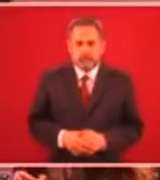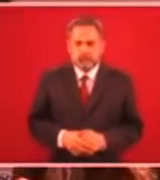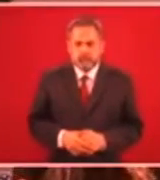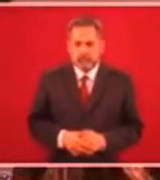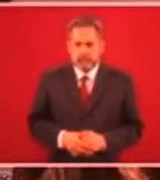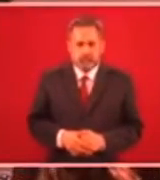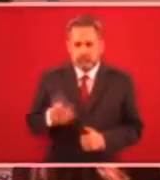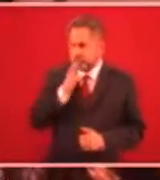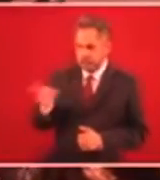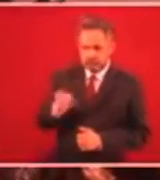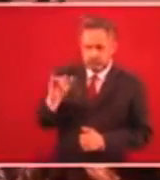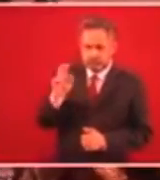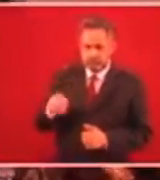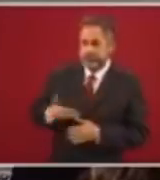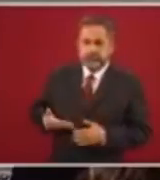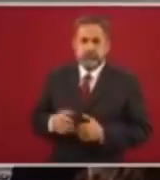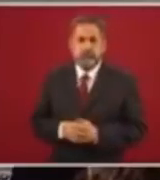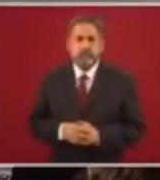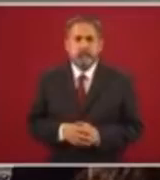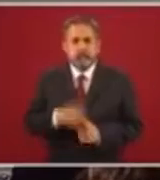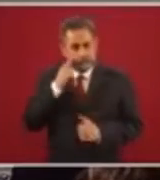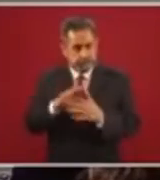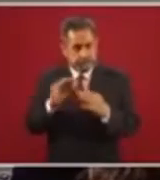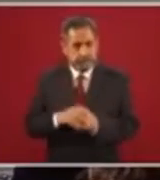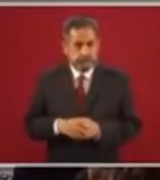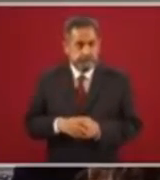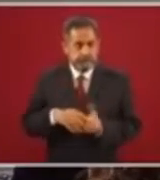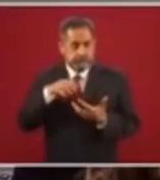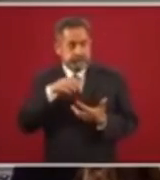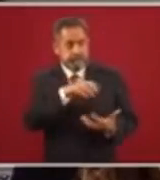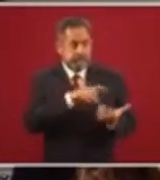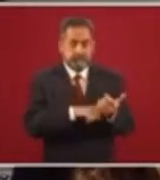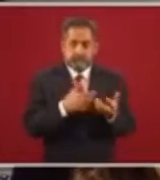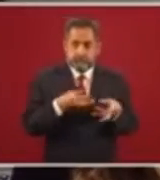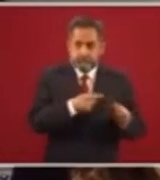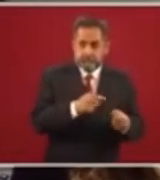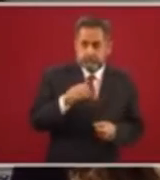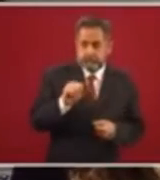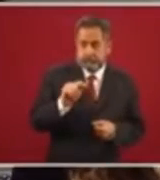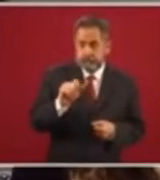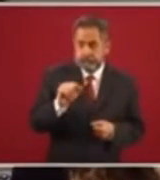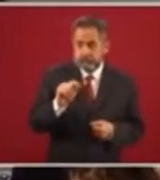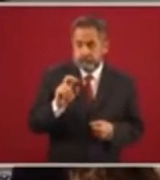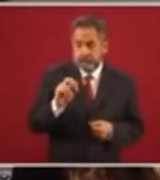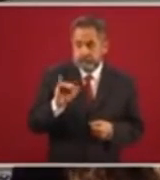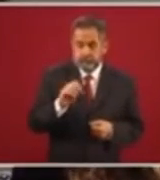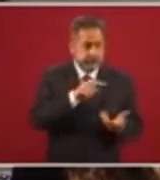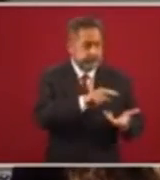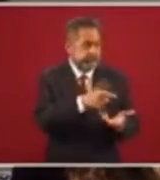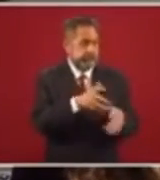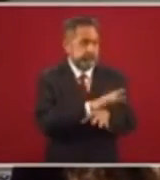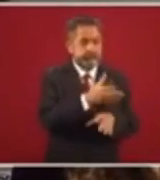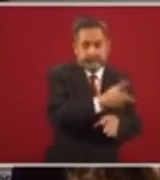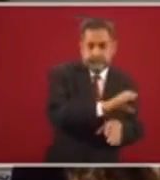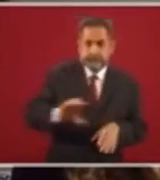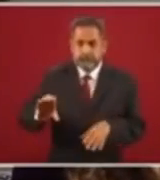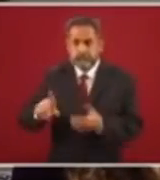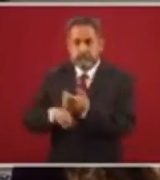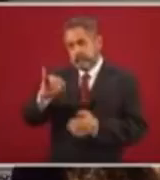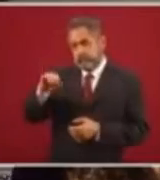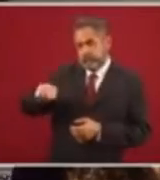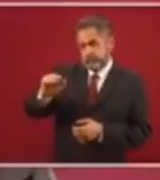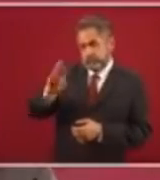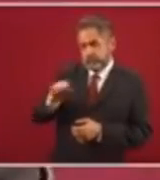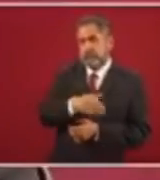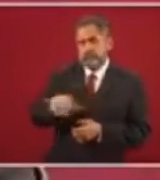Puede ser Juan, porque sin saber. Mire, el fondo de gastos catastróficos se convierte en el fondo del bienestar, de salud para el